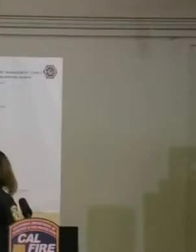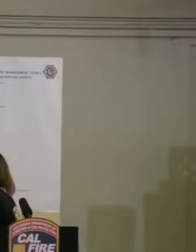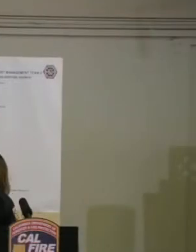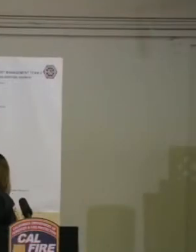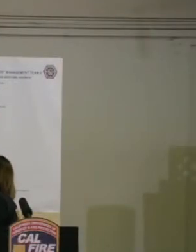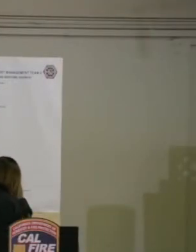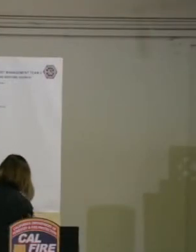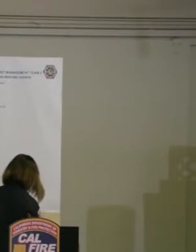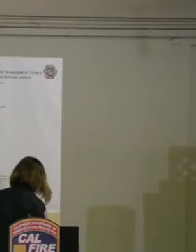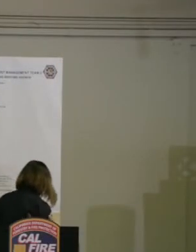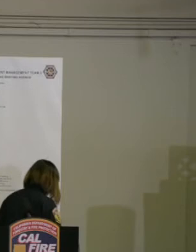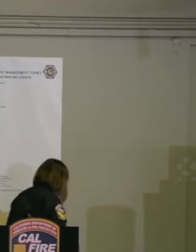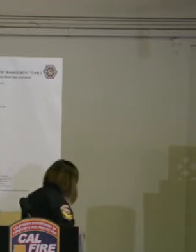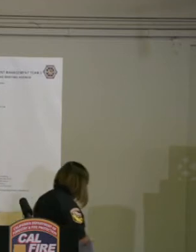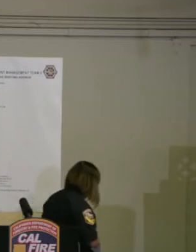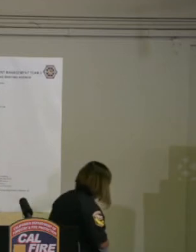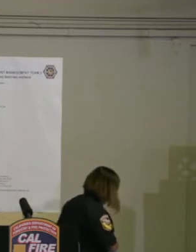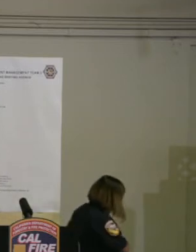cuídense